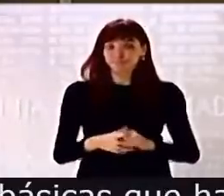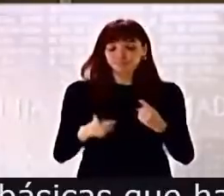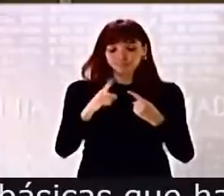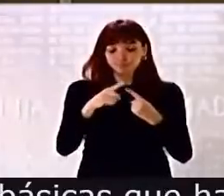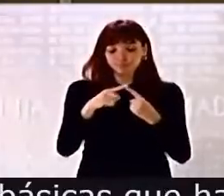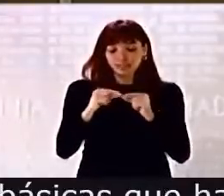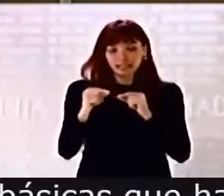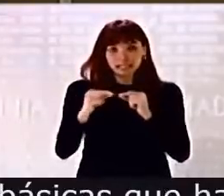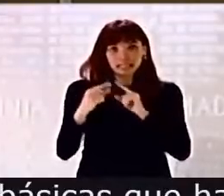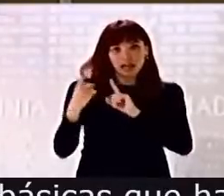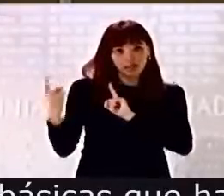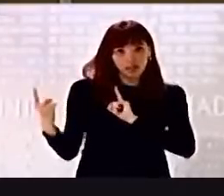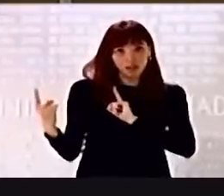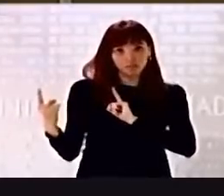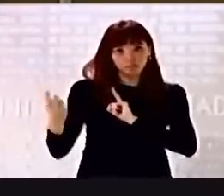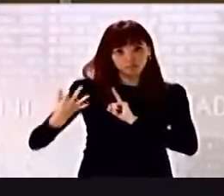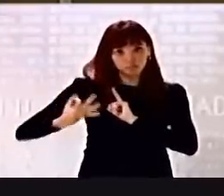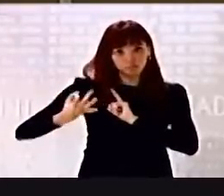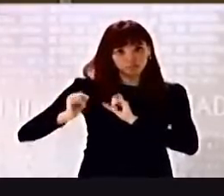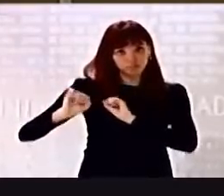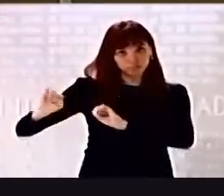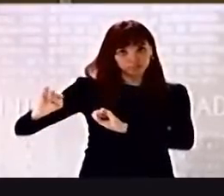Distancia de seguridad,